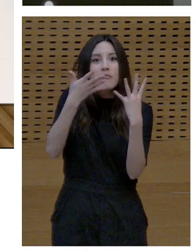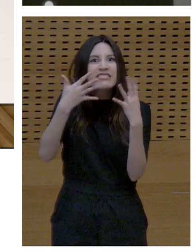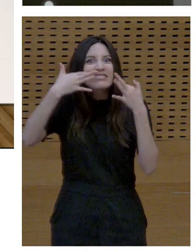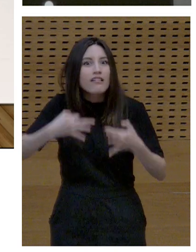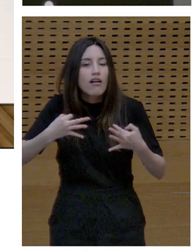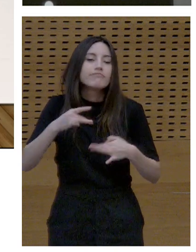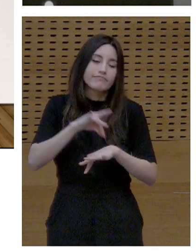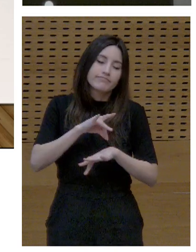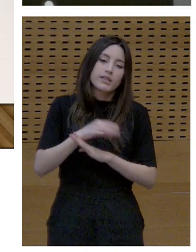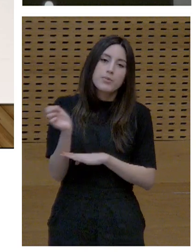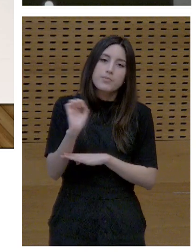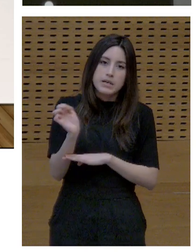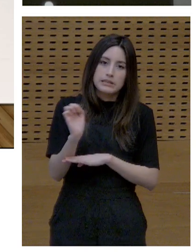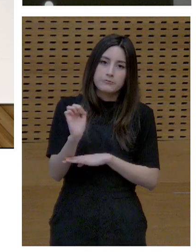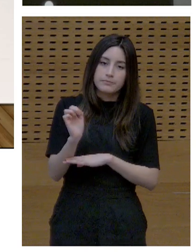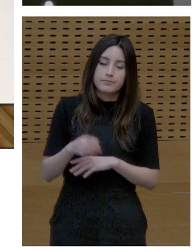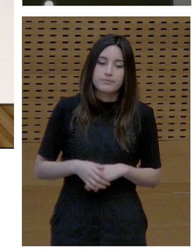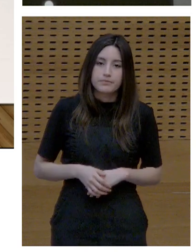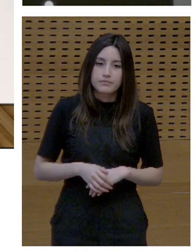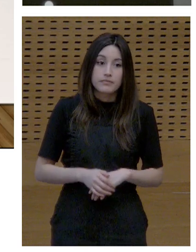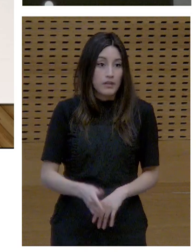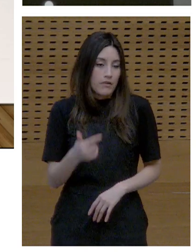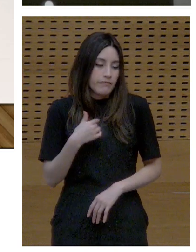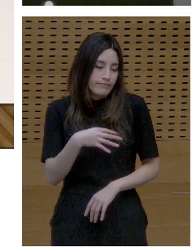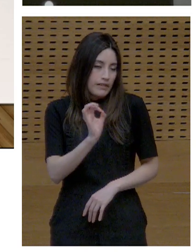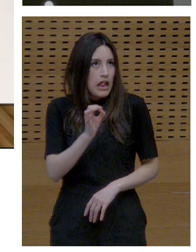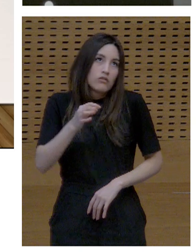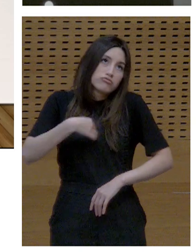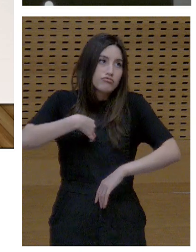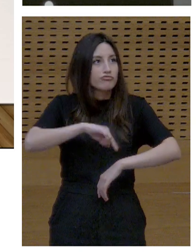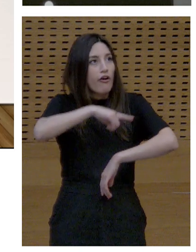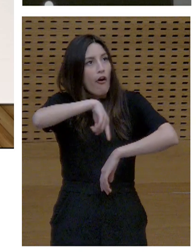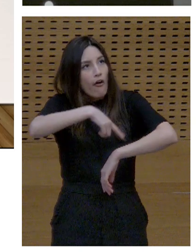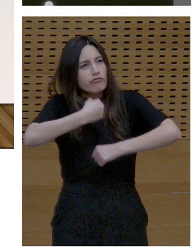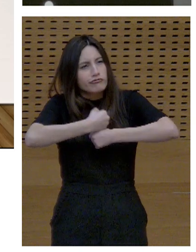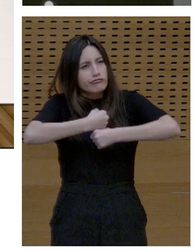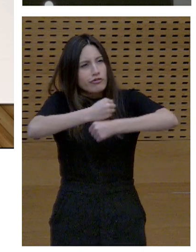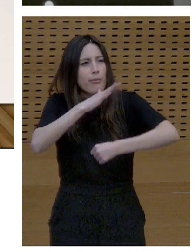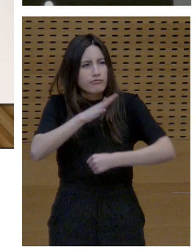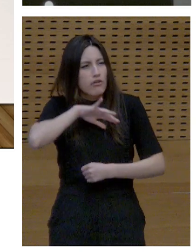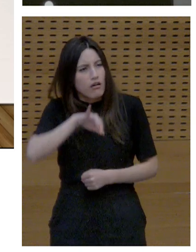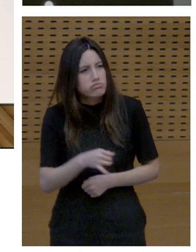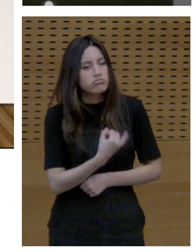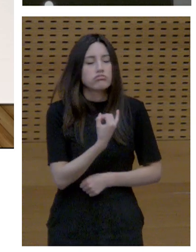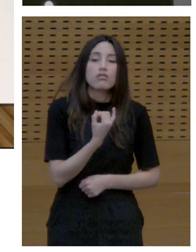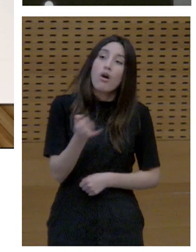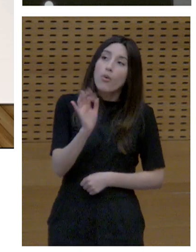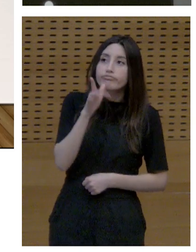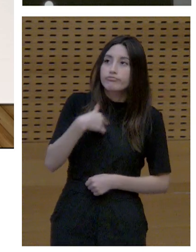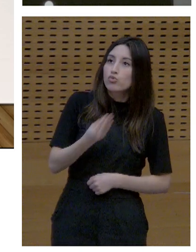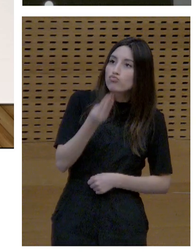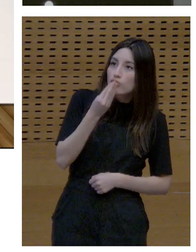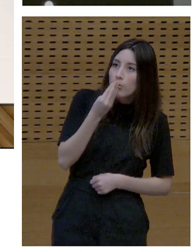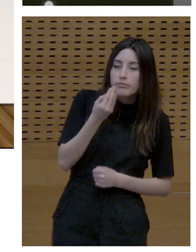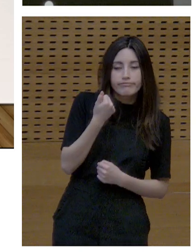Parkinson. Me pasa también porque trabajo muchas horas y entonces me canso, o porque me alimento